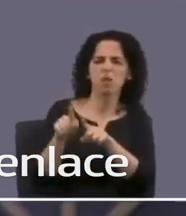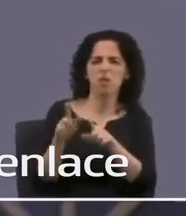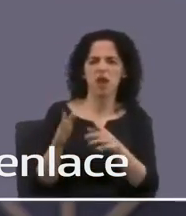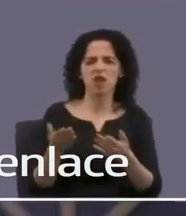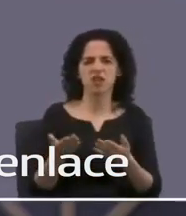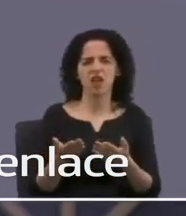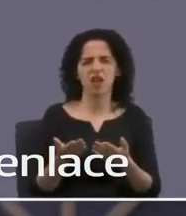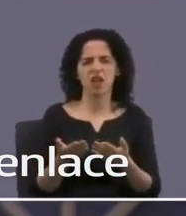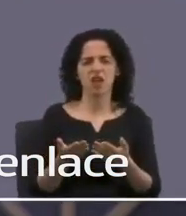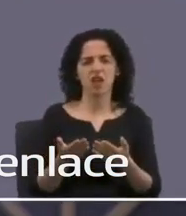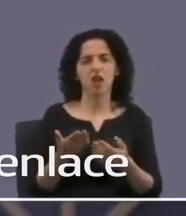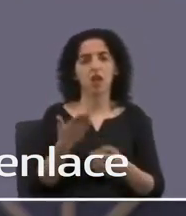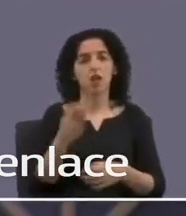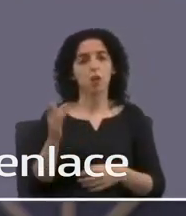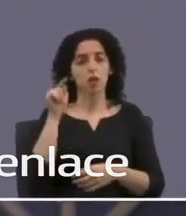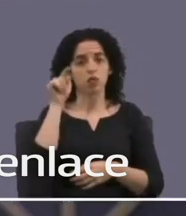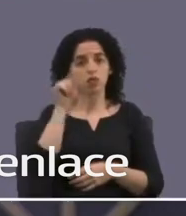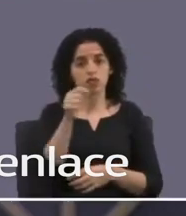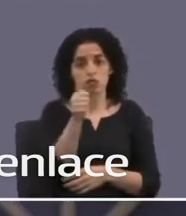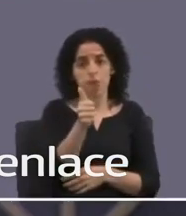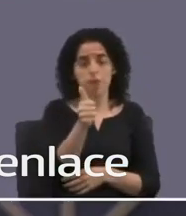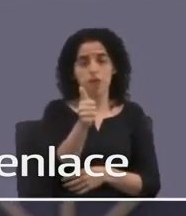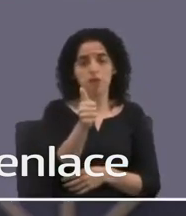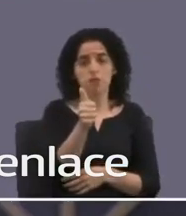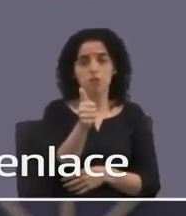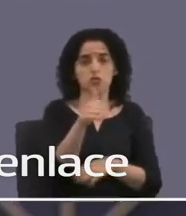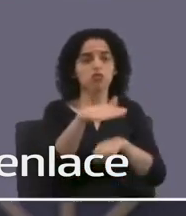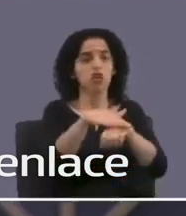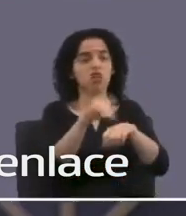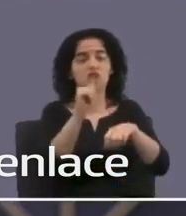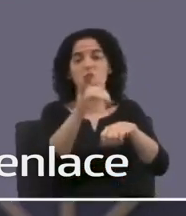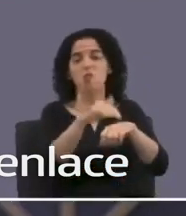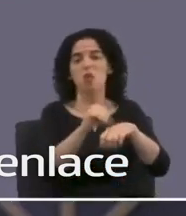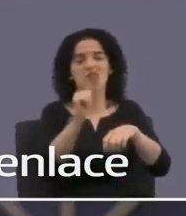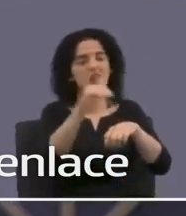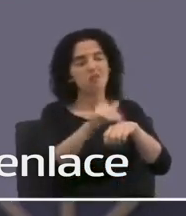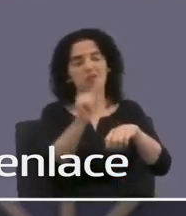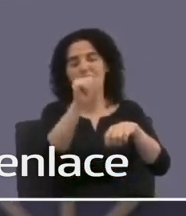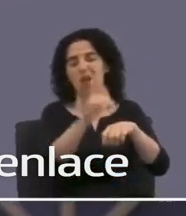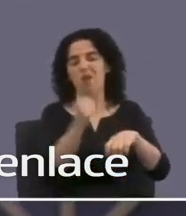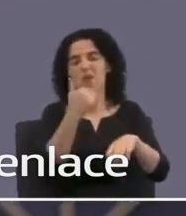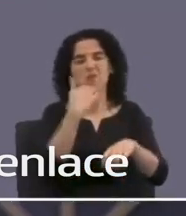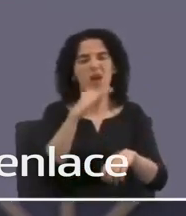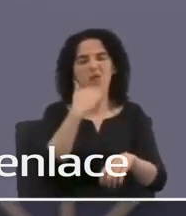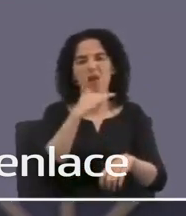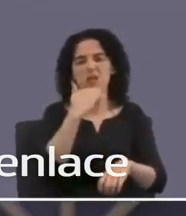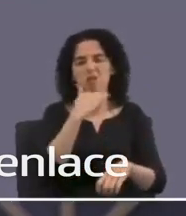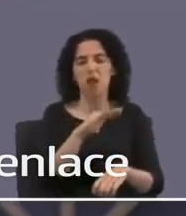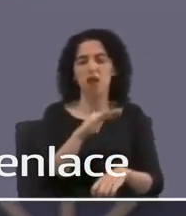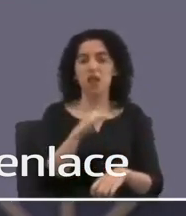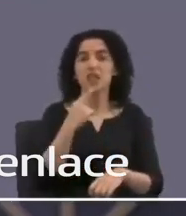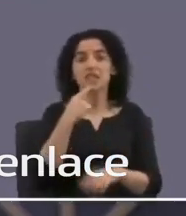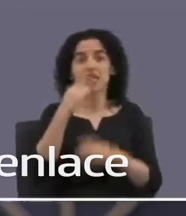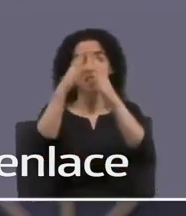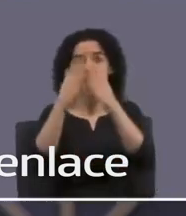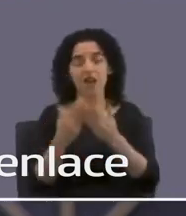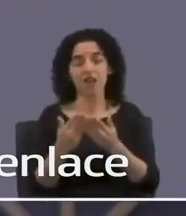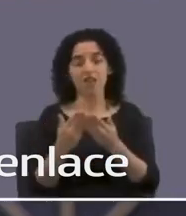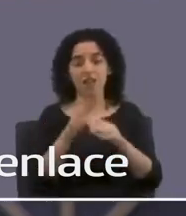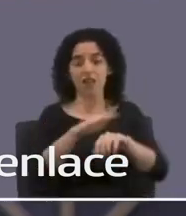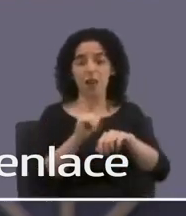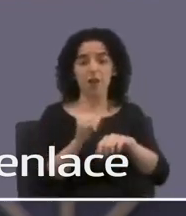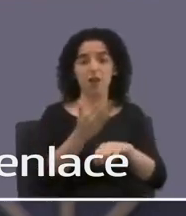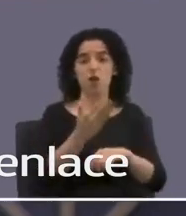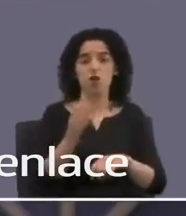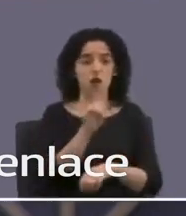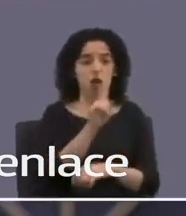todo lo malo que acontece, cuando usted mismo fue el que lo llamó. La escritura dice: llamando las cosas que no